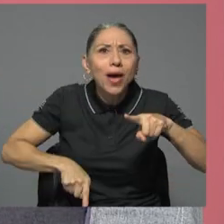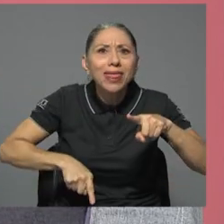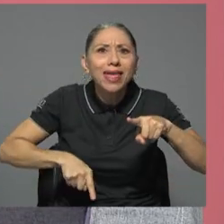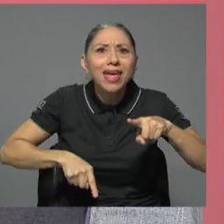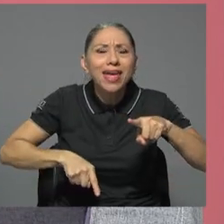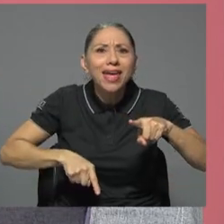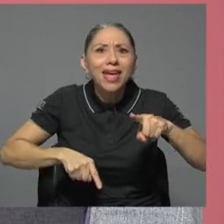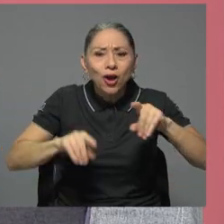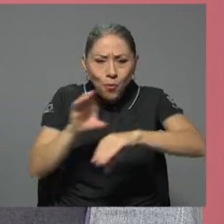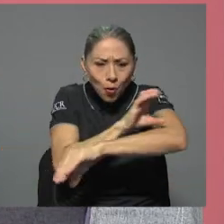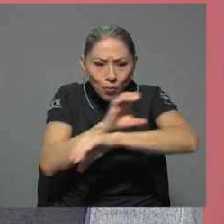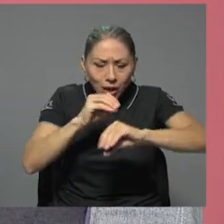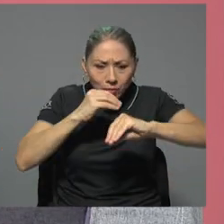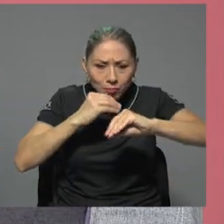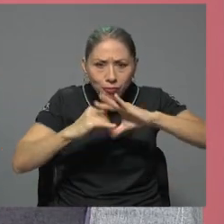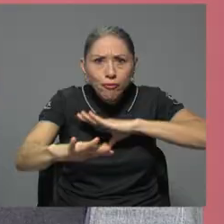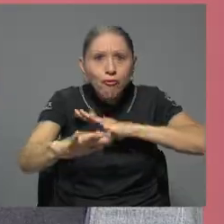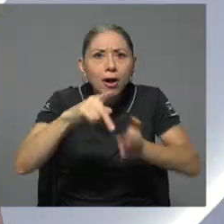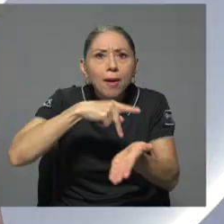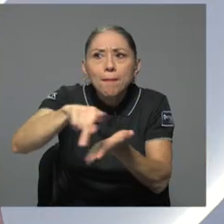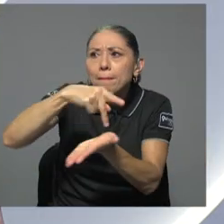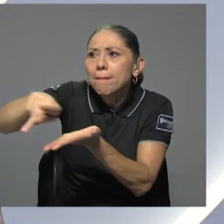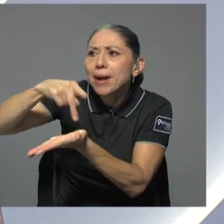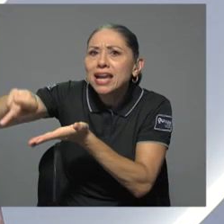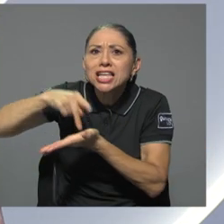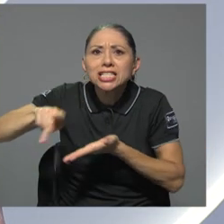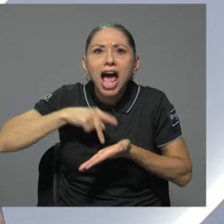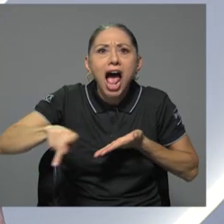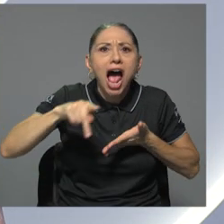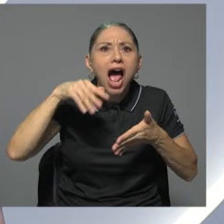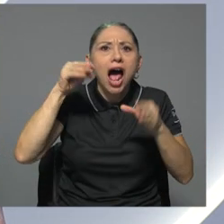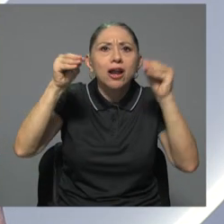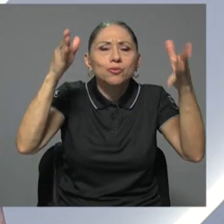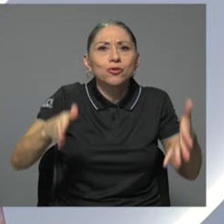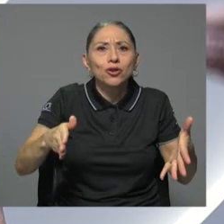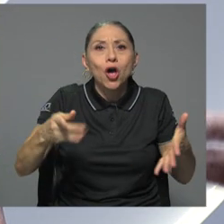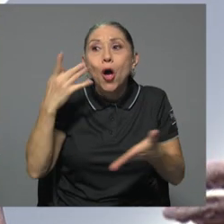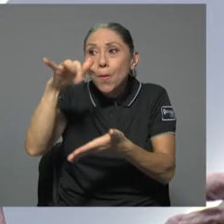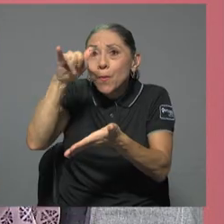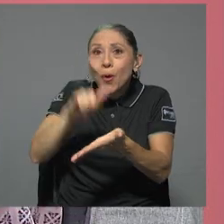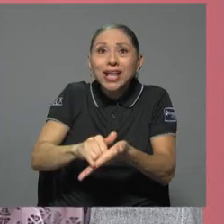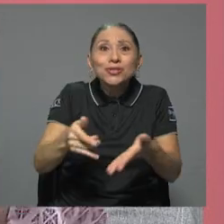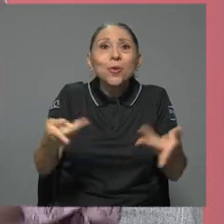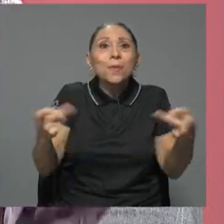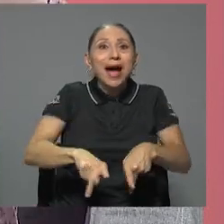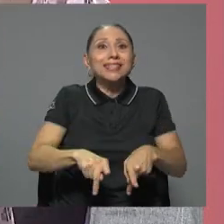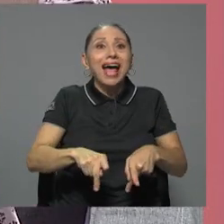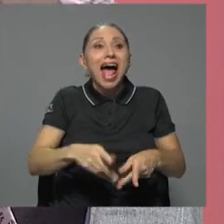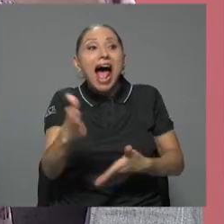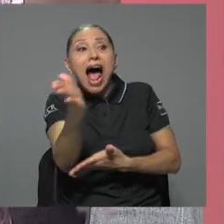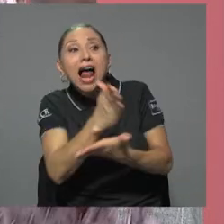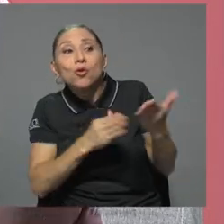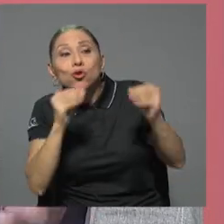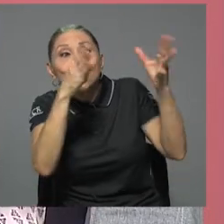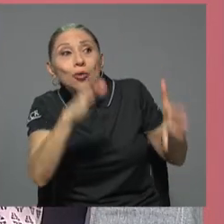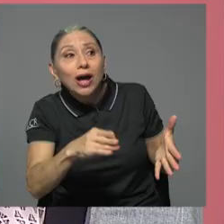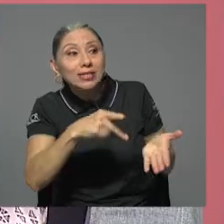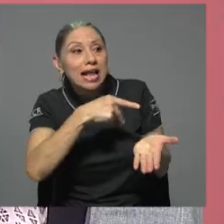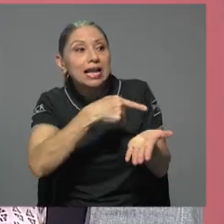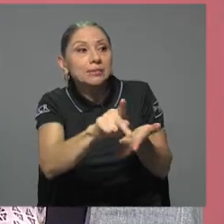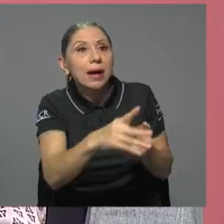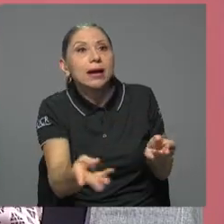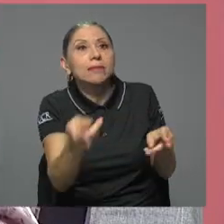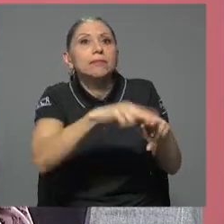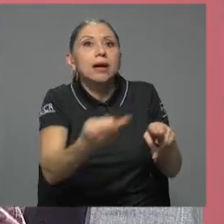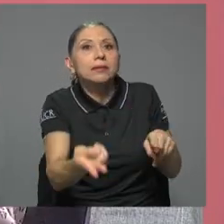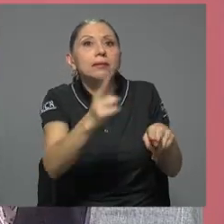laura no puede tirar una planilla y por eso es que le pasa que a veces hay sobre pagos a los educadores o educadores que no les llega el